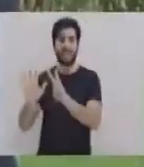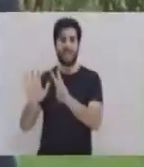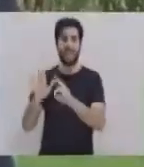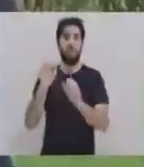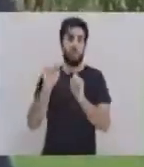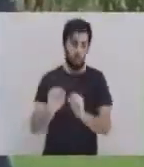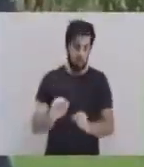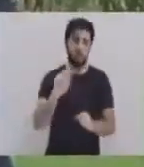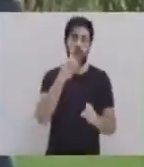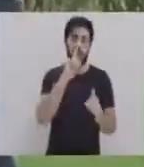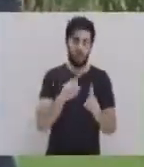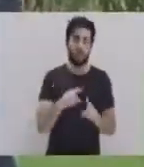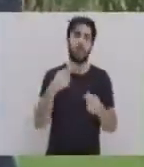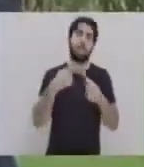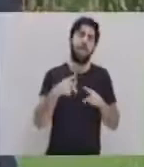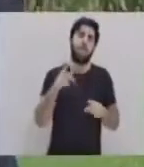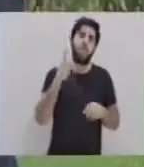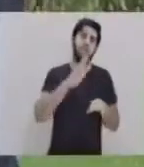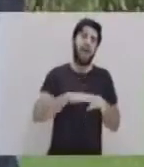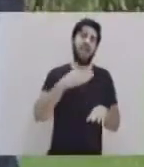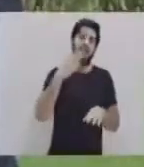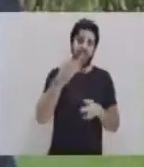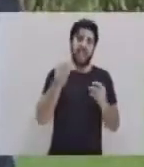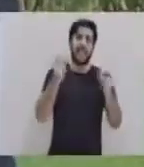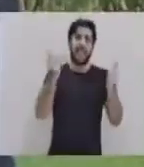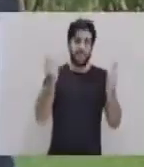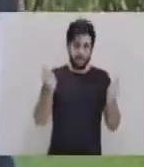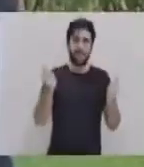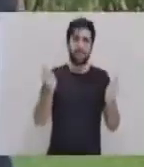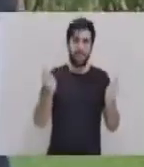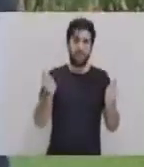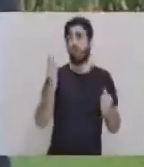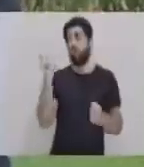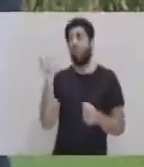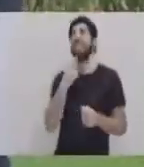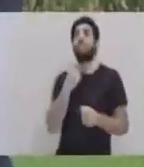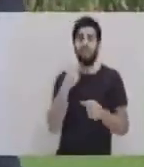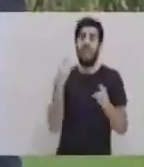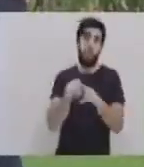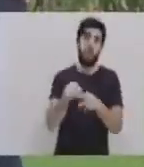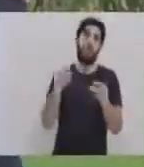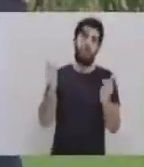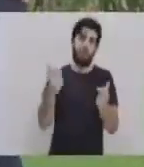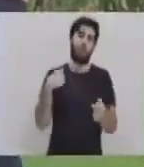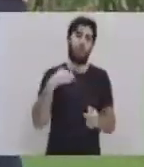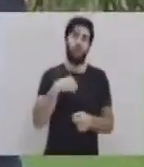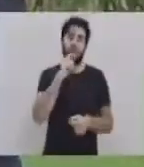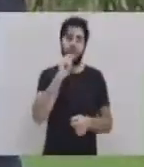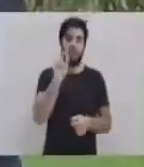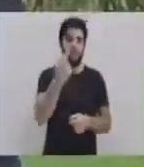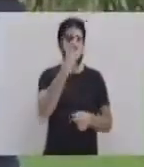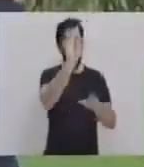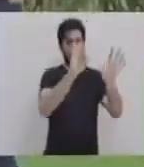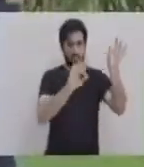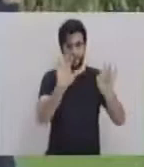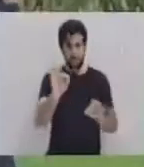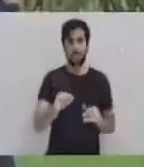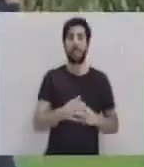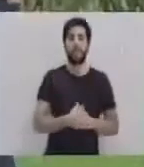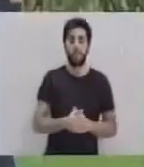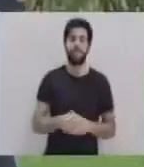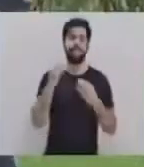fácil. Así es. Y por términos de rapidez, como a ti te gusta, tomamos el primero. Bueno,